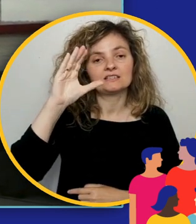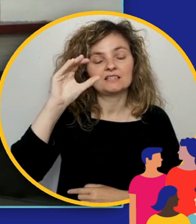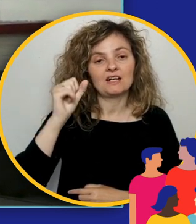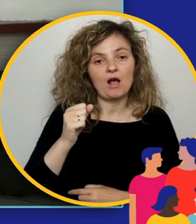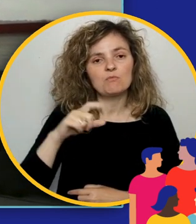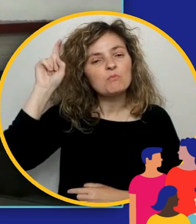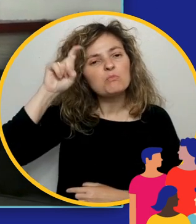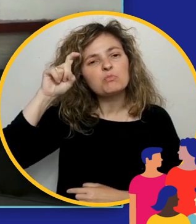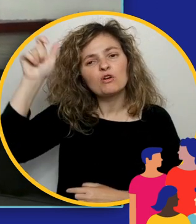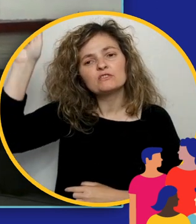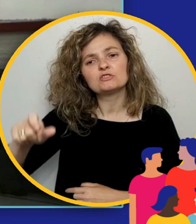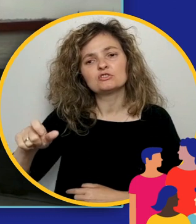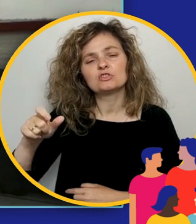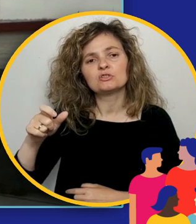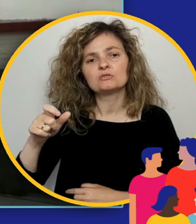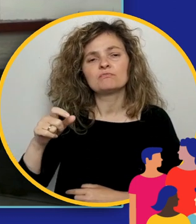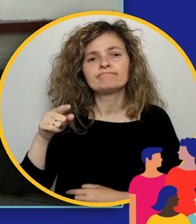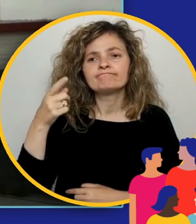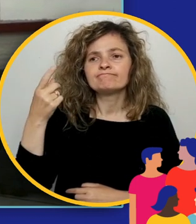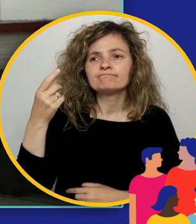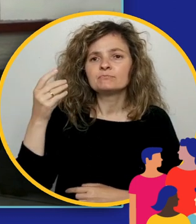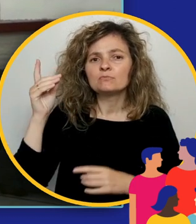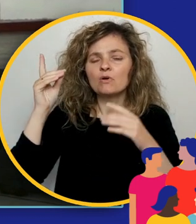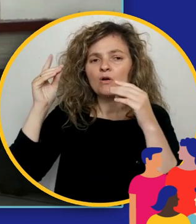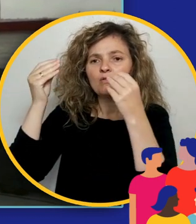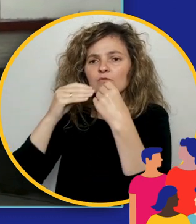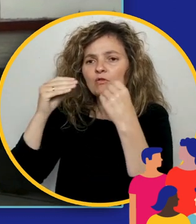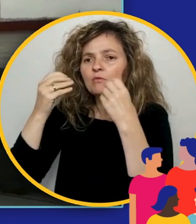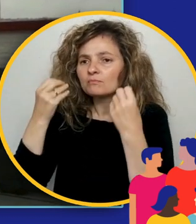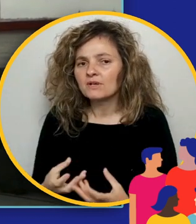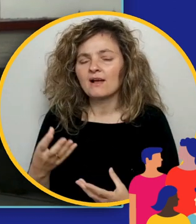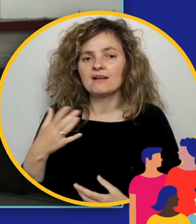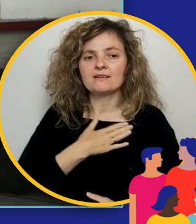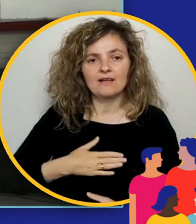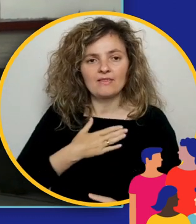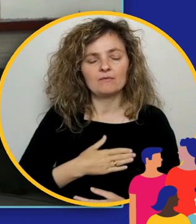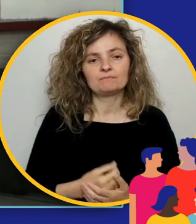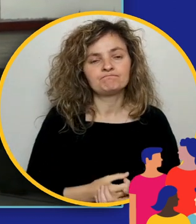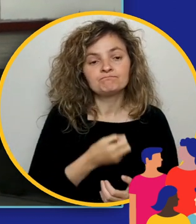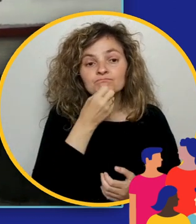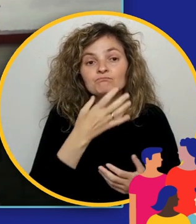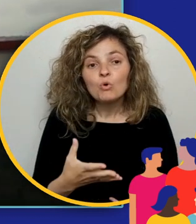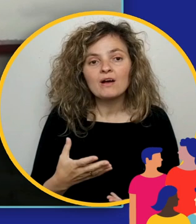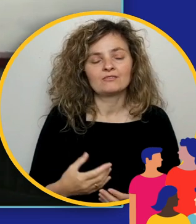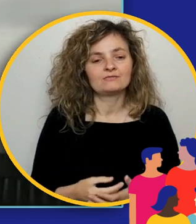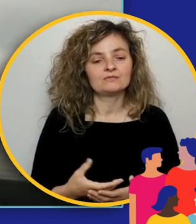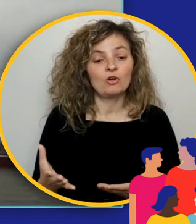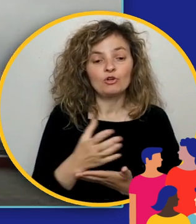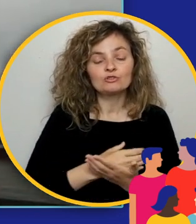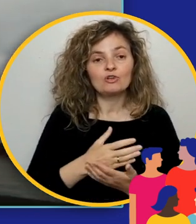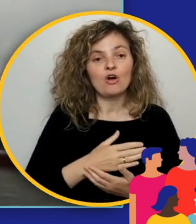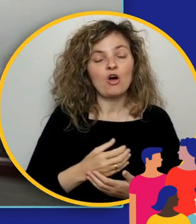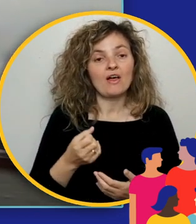impartida por un profesor muy didáctico y ameno. Bueno, todas